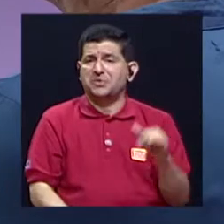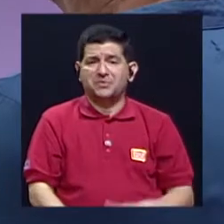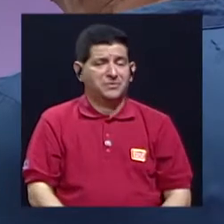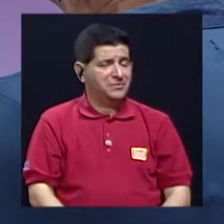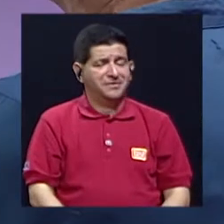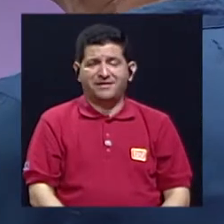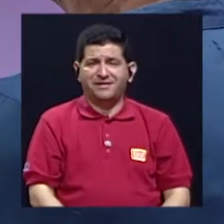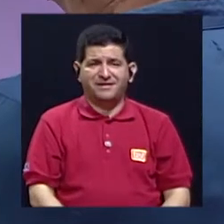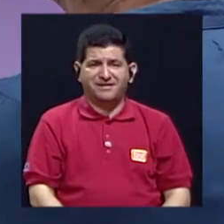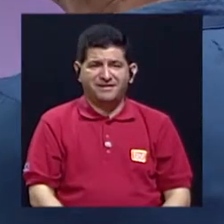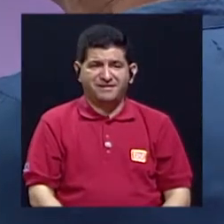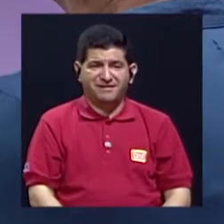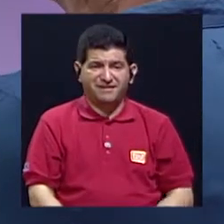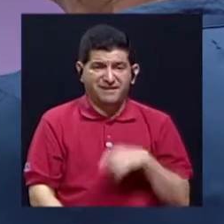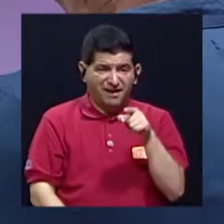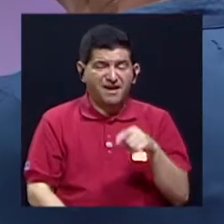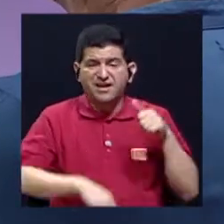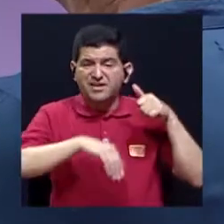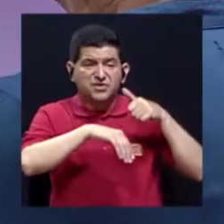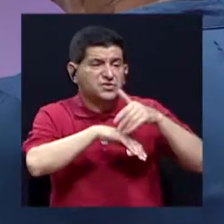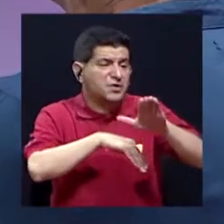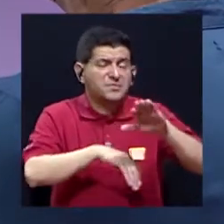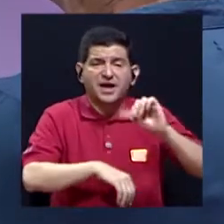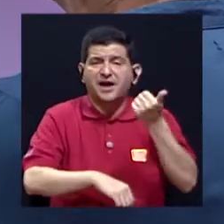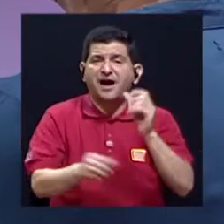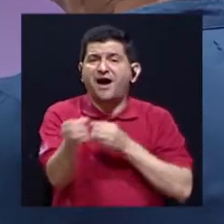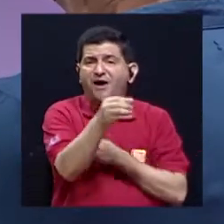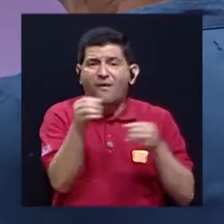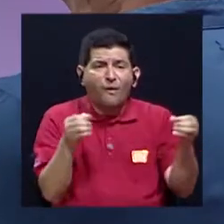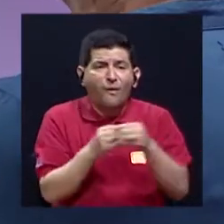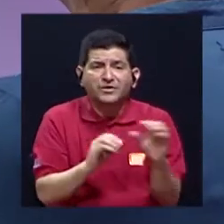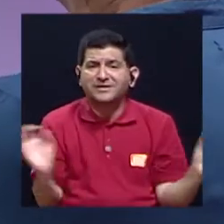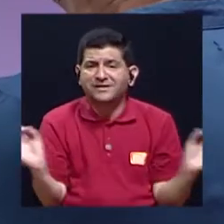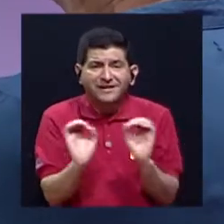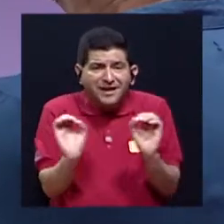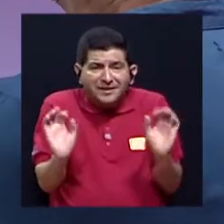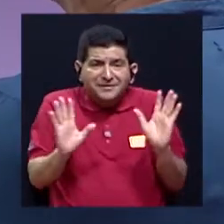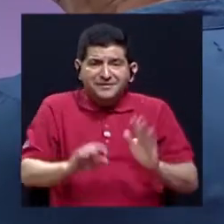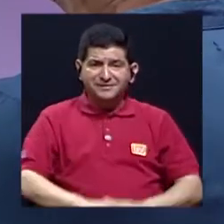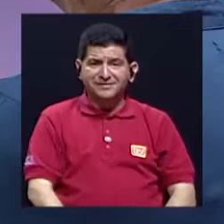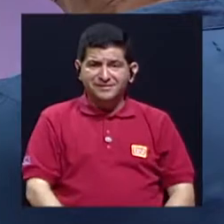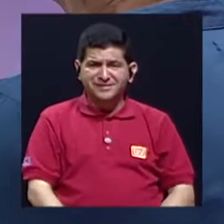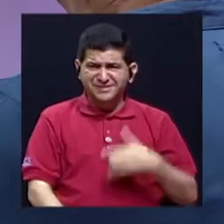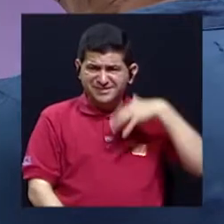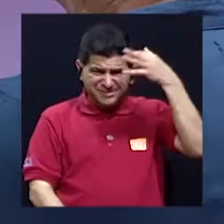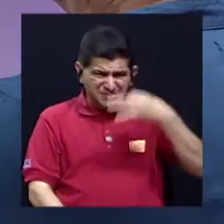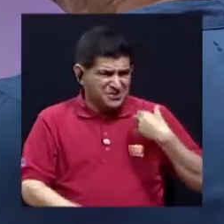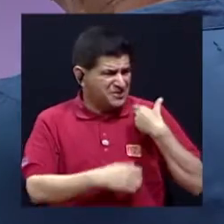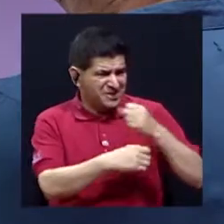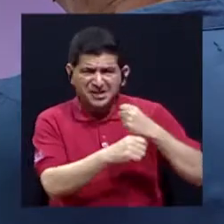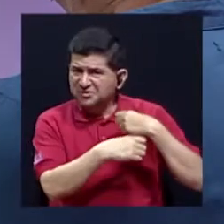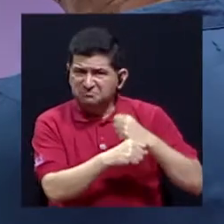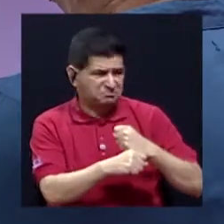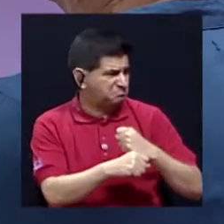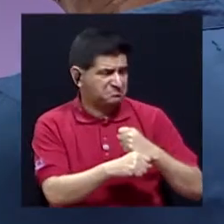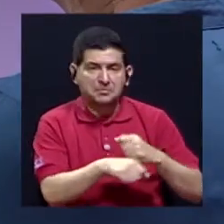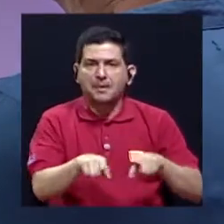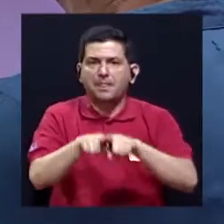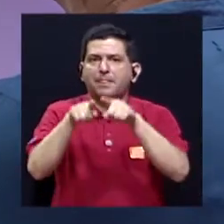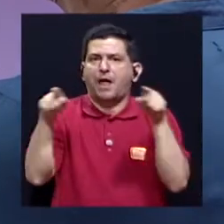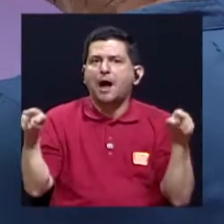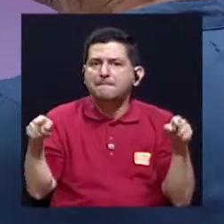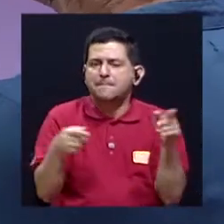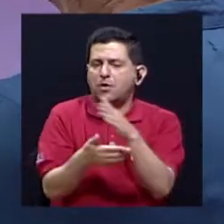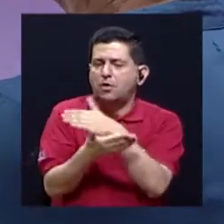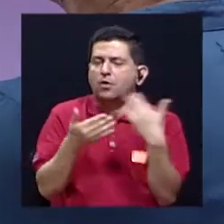dio, nos remitieron a otra oficina y eso fue todo. Entonces yo creo que ni en las municipalidades, ni tampoco